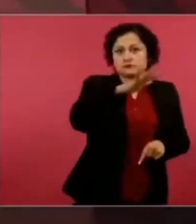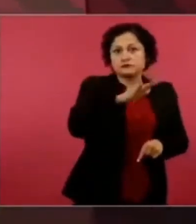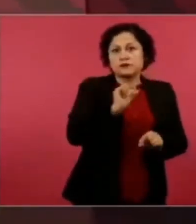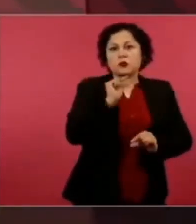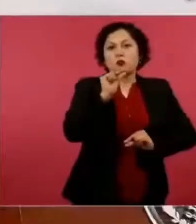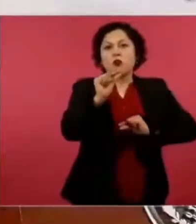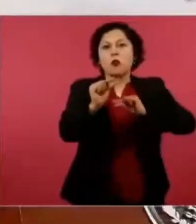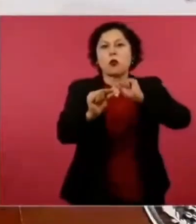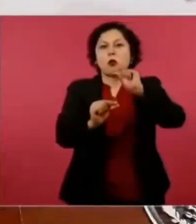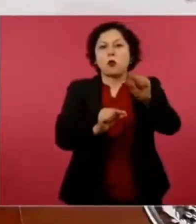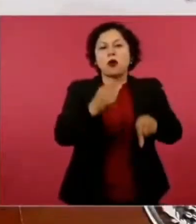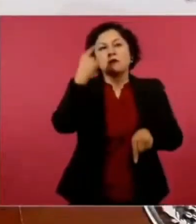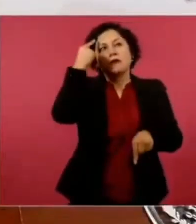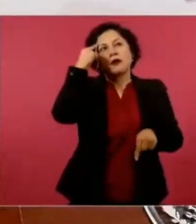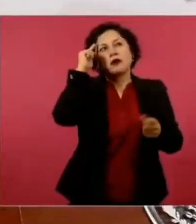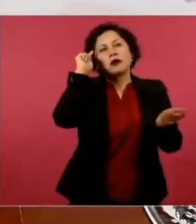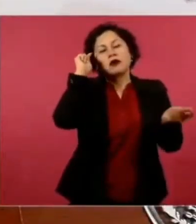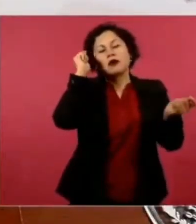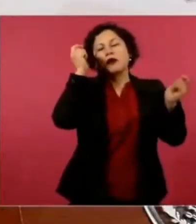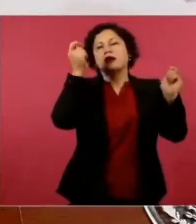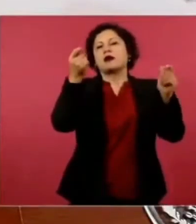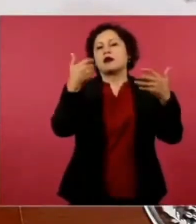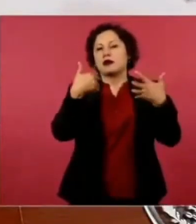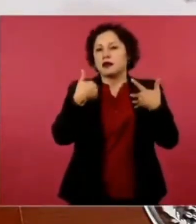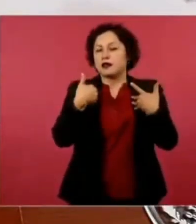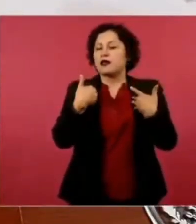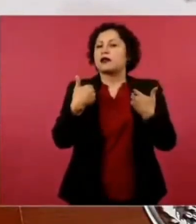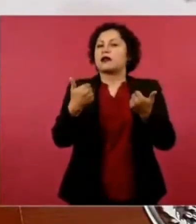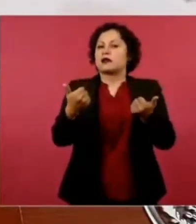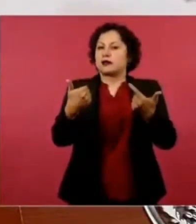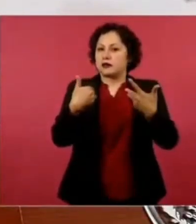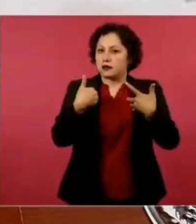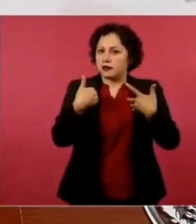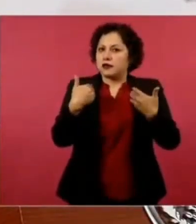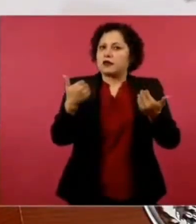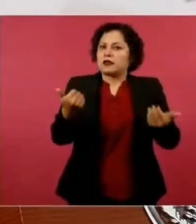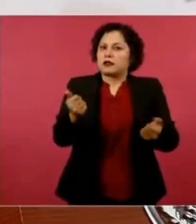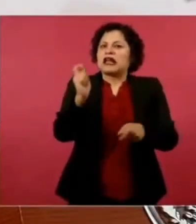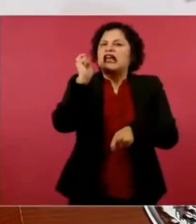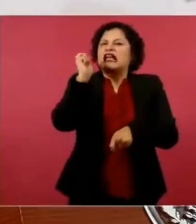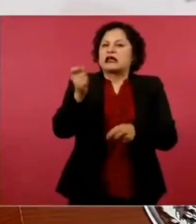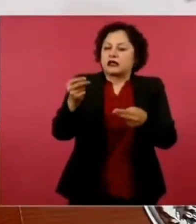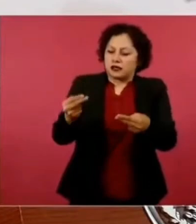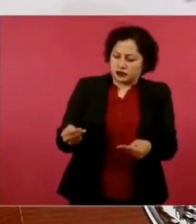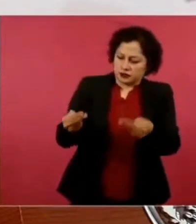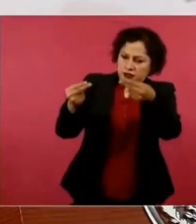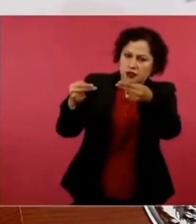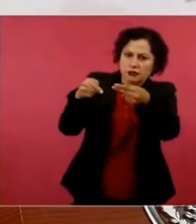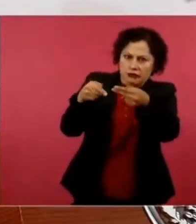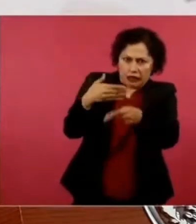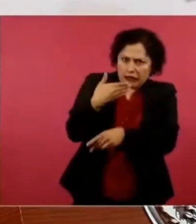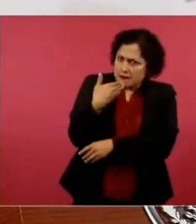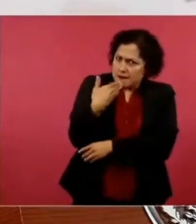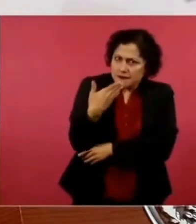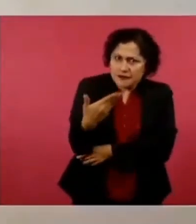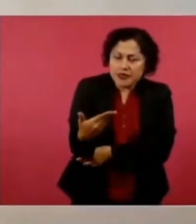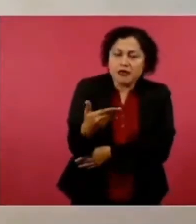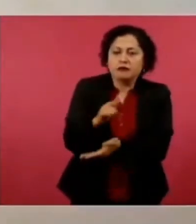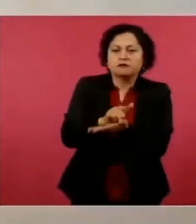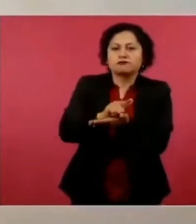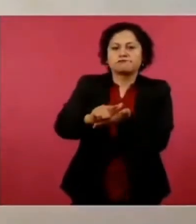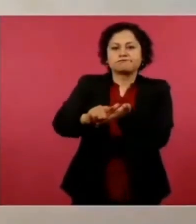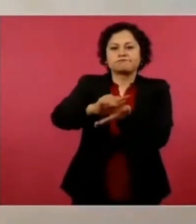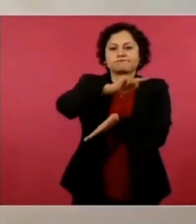de que se pueden hacer negocios lícitos con ganancias razonables